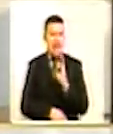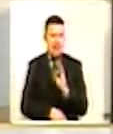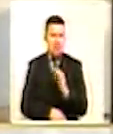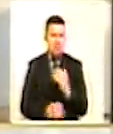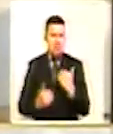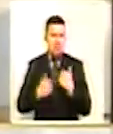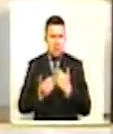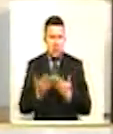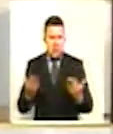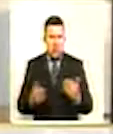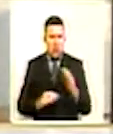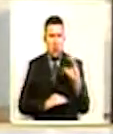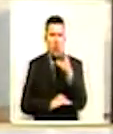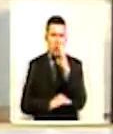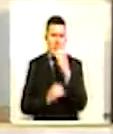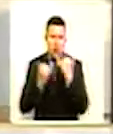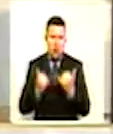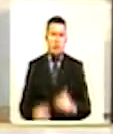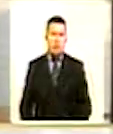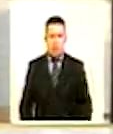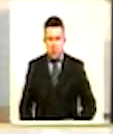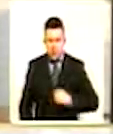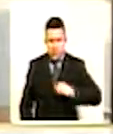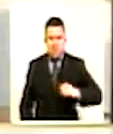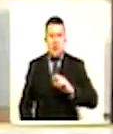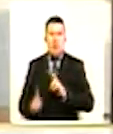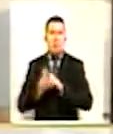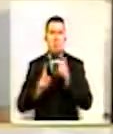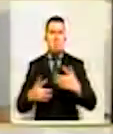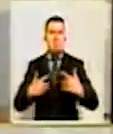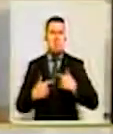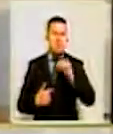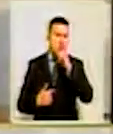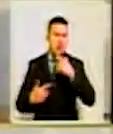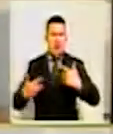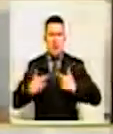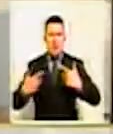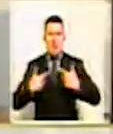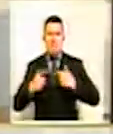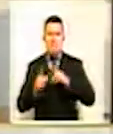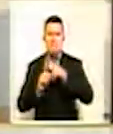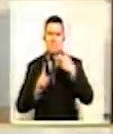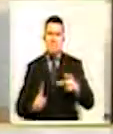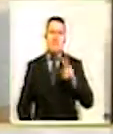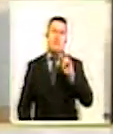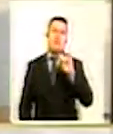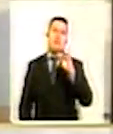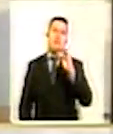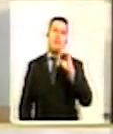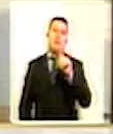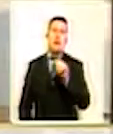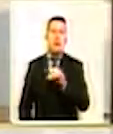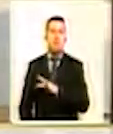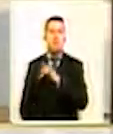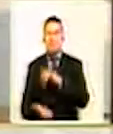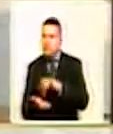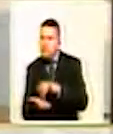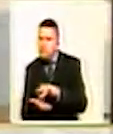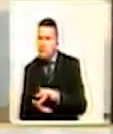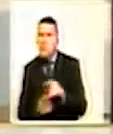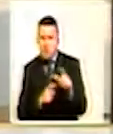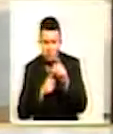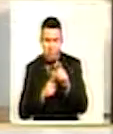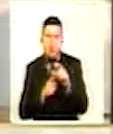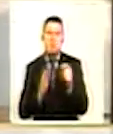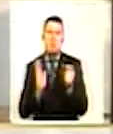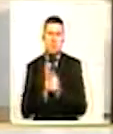caso particular de Colombia en este momento, de los derechos de las víctimas, y que tiene que, por supuesto, estar presente en